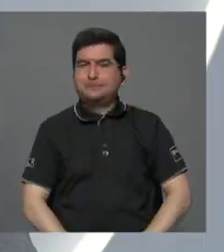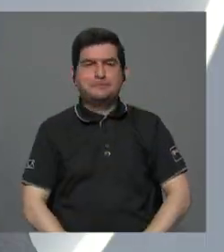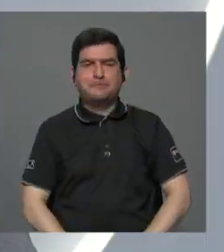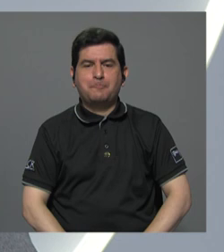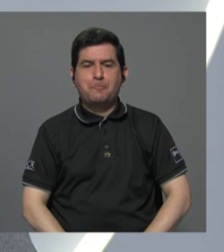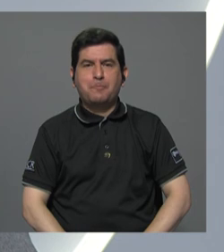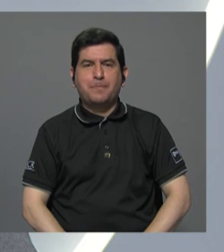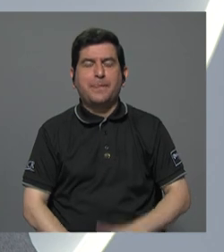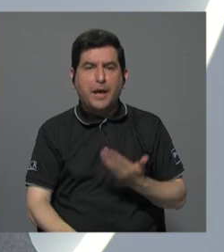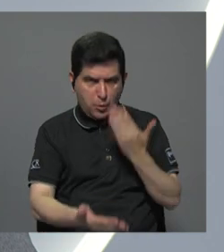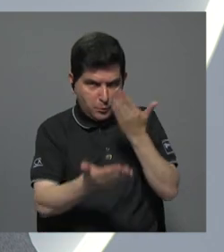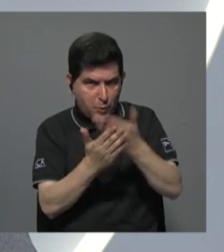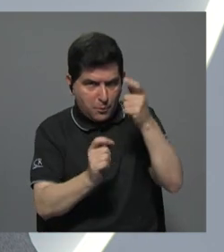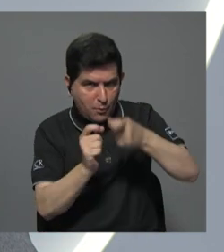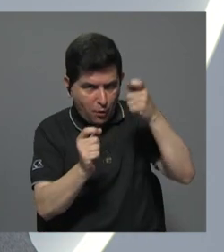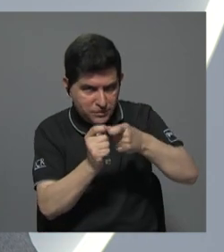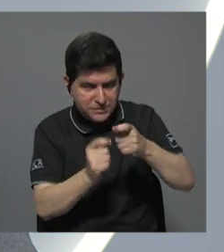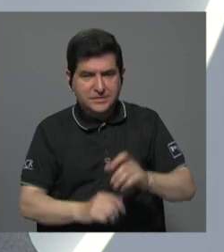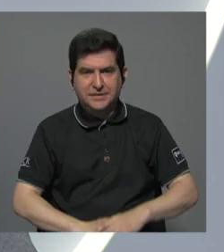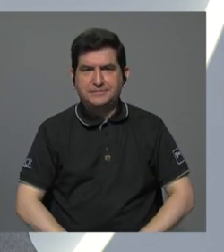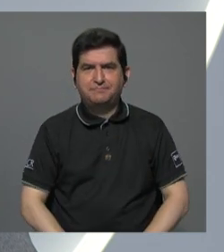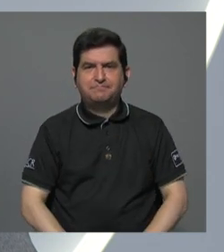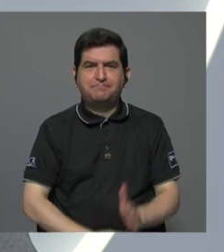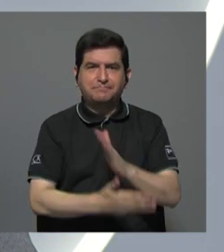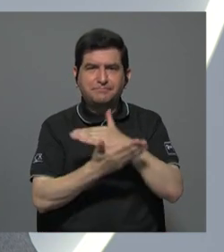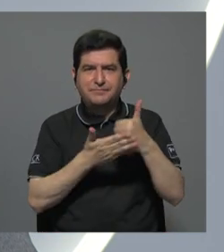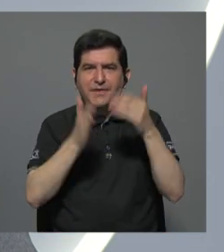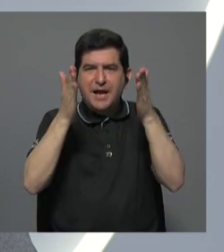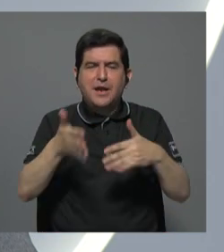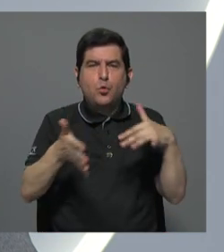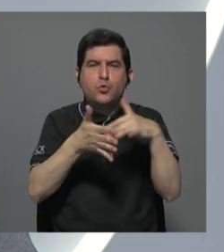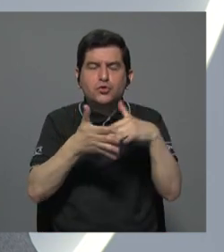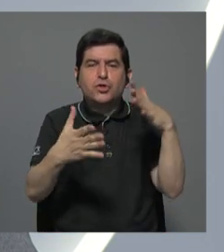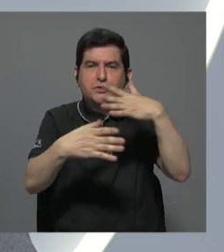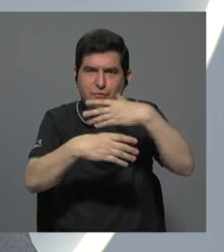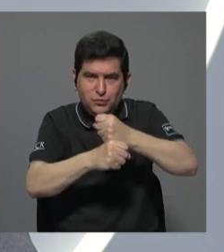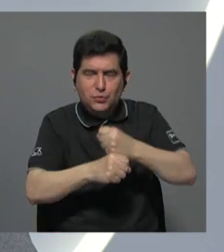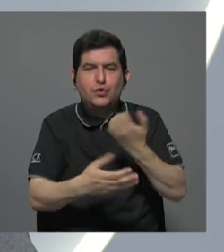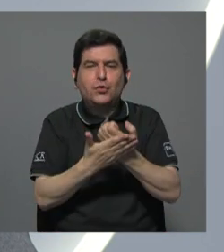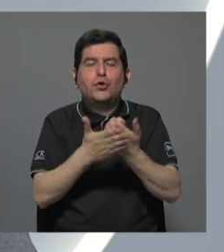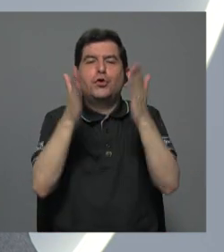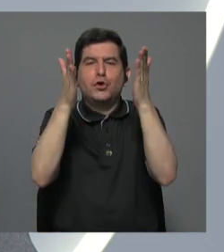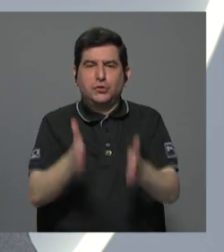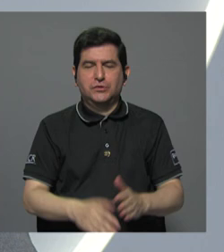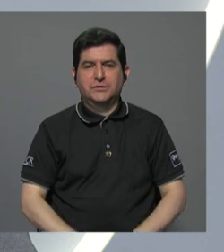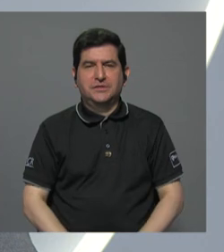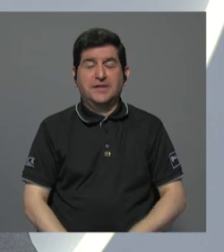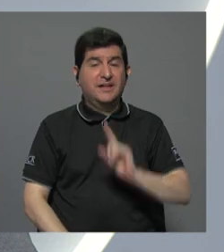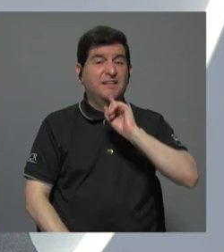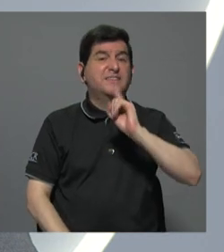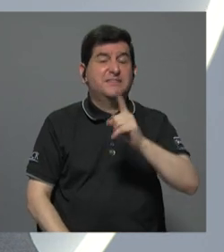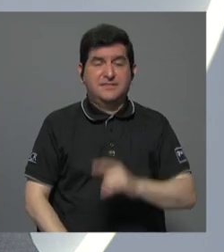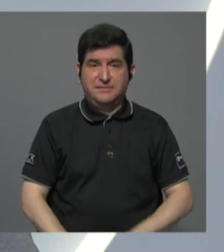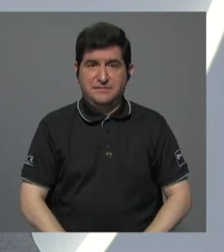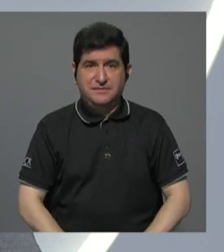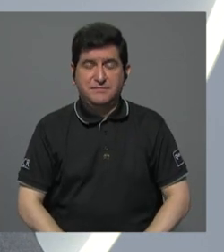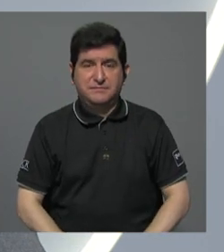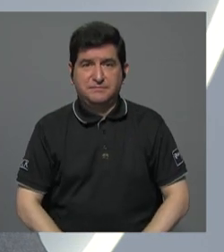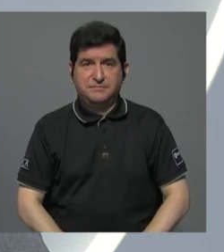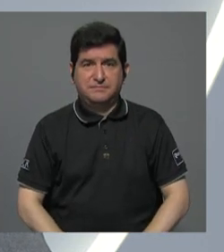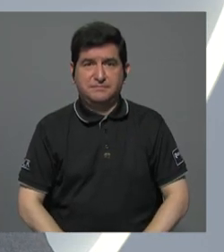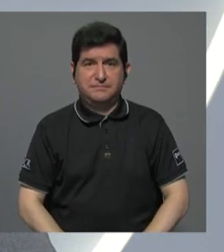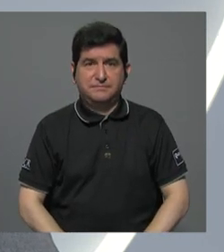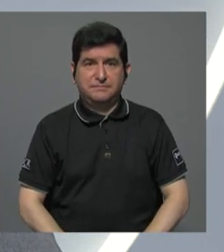la cual está planteada según algunos estudios que han hecho también economistas afirman que esto